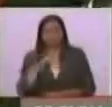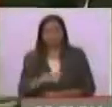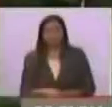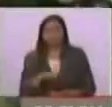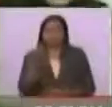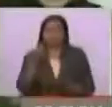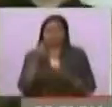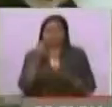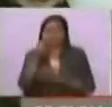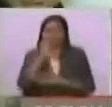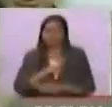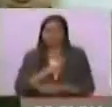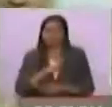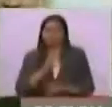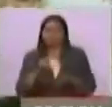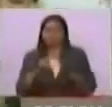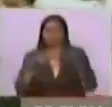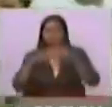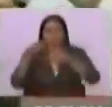plata, ve.